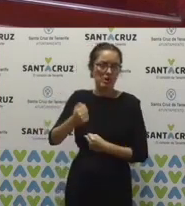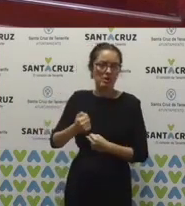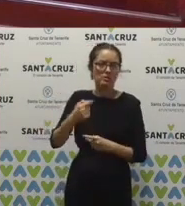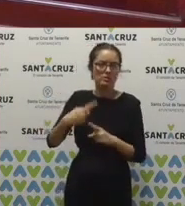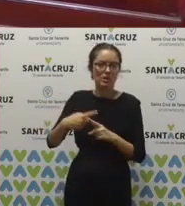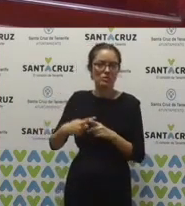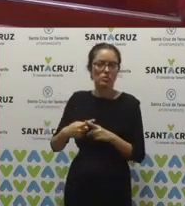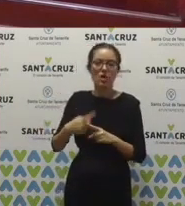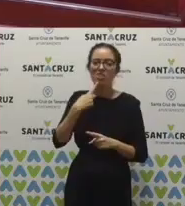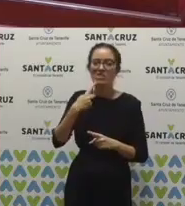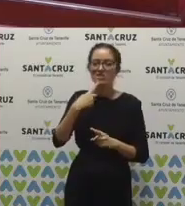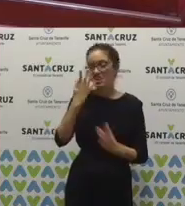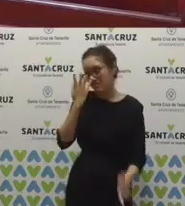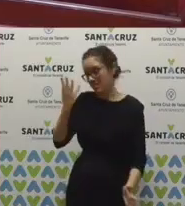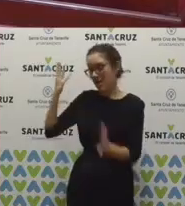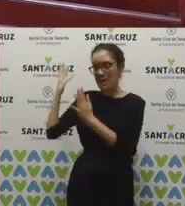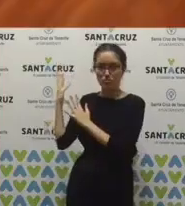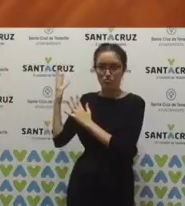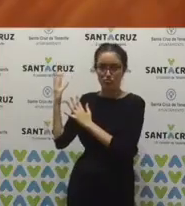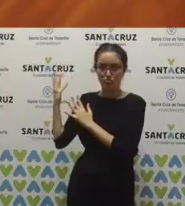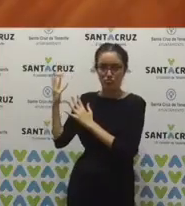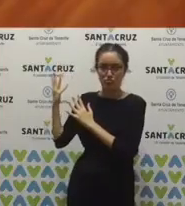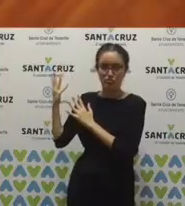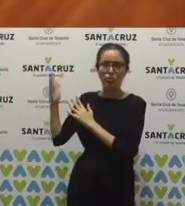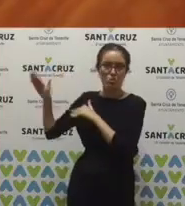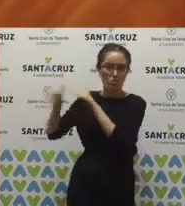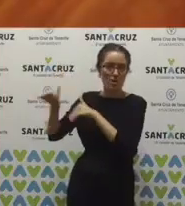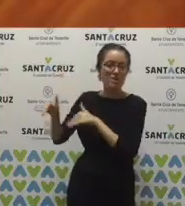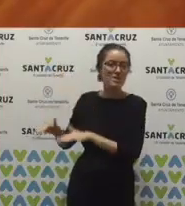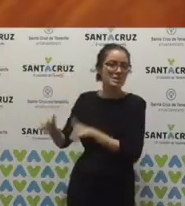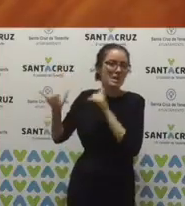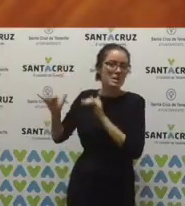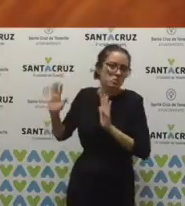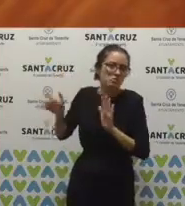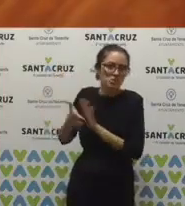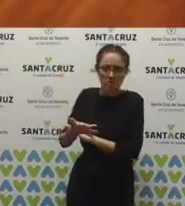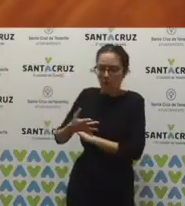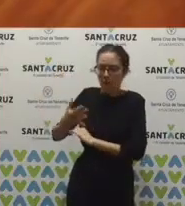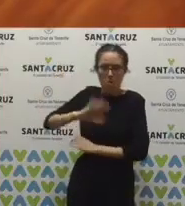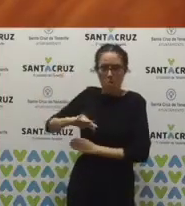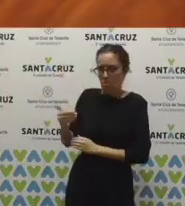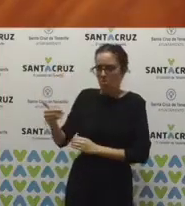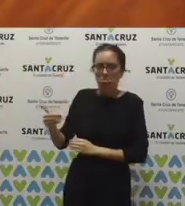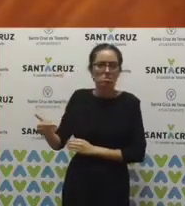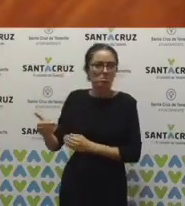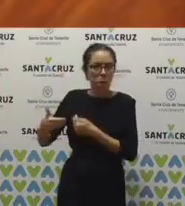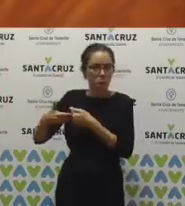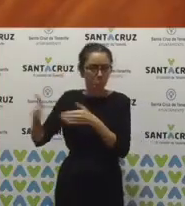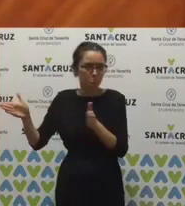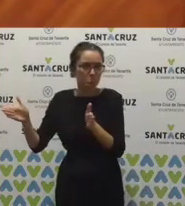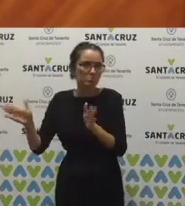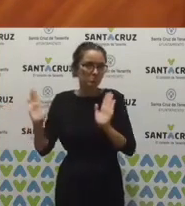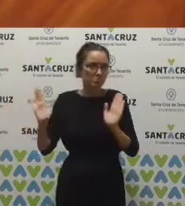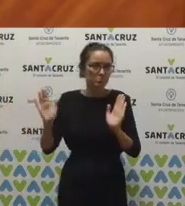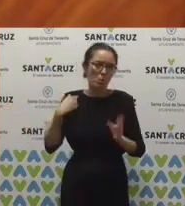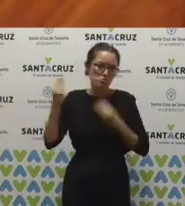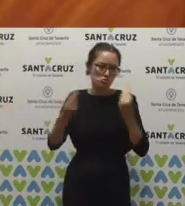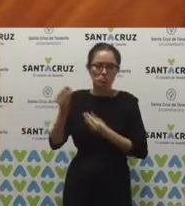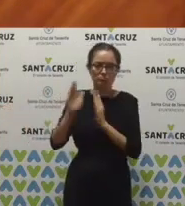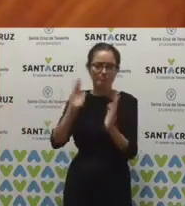hace diez años que no se convoca y nosotros le diremos cierto pero eso nos óbice para que no se convoque ya una vez porque creo que es el momento oportuno